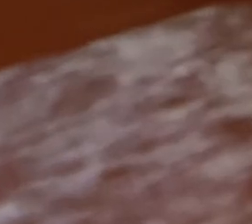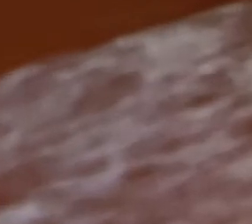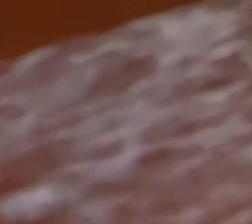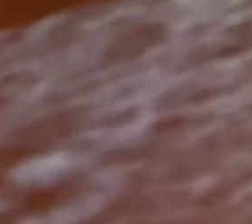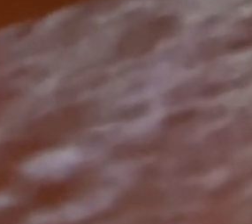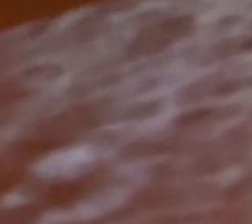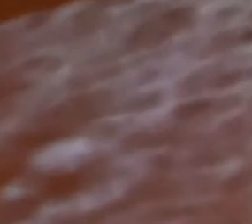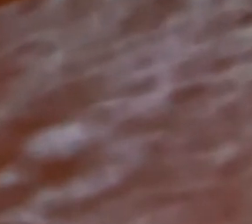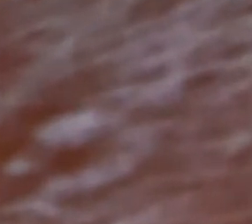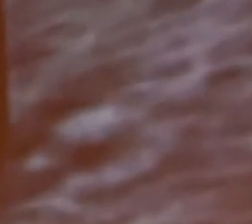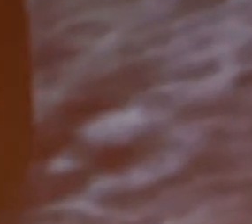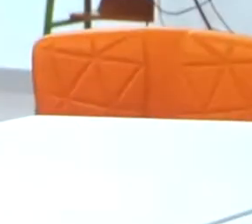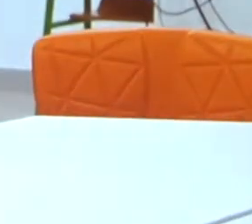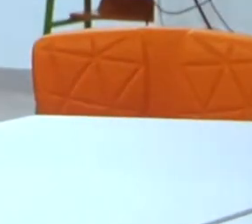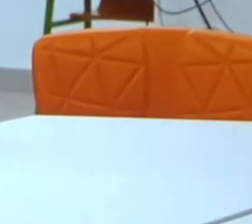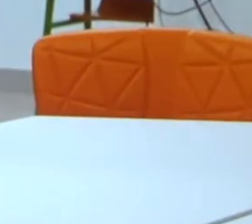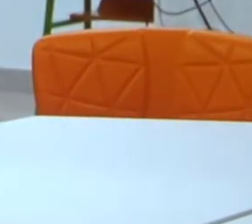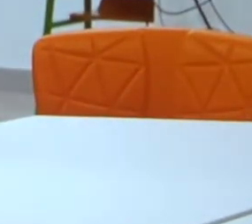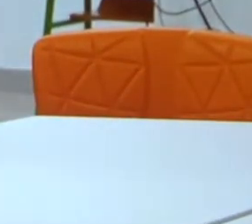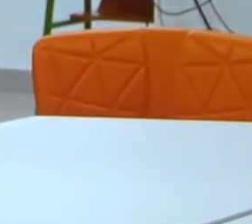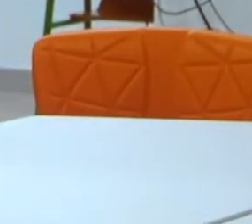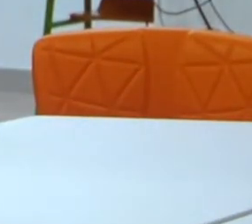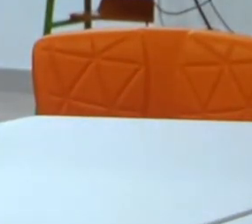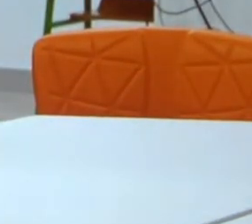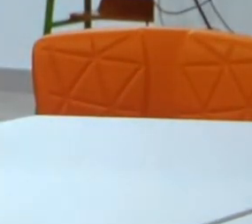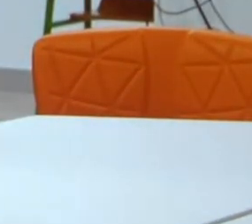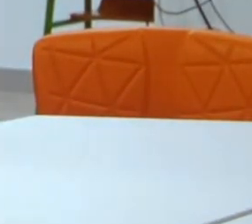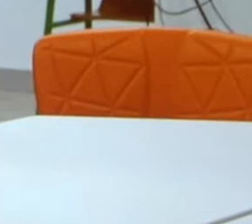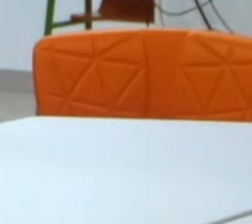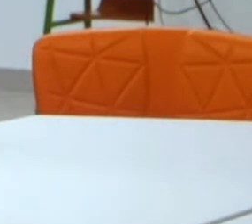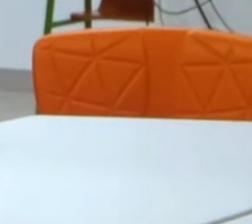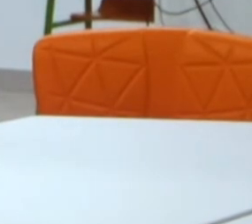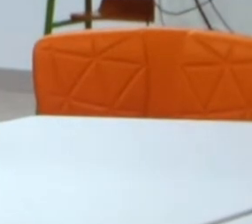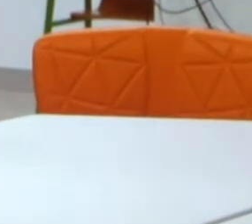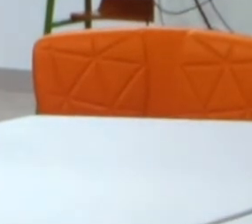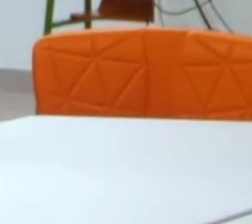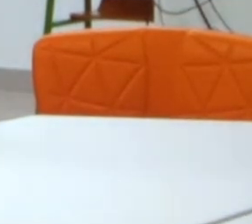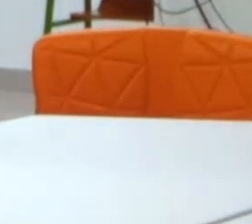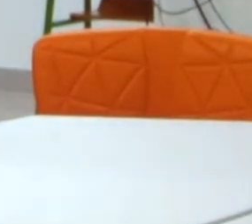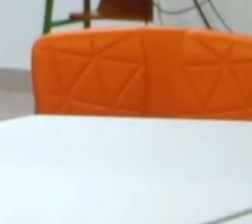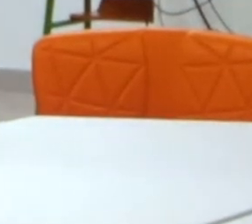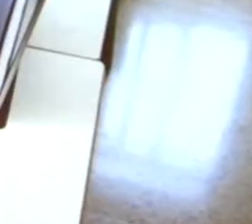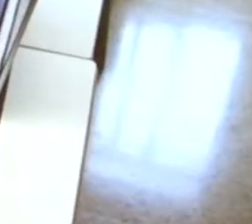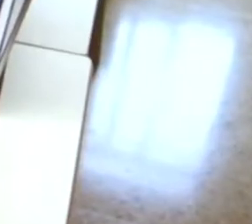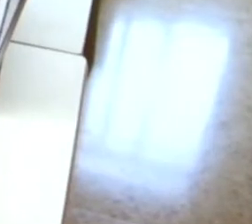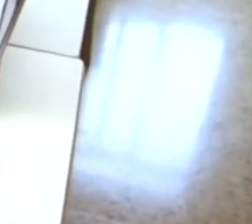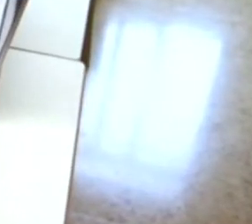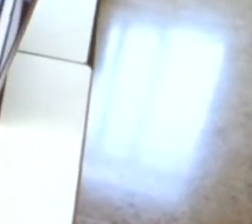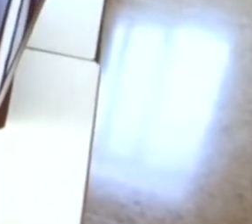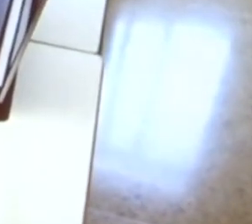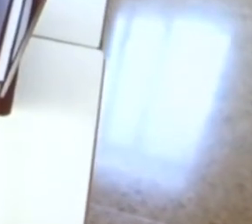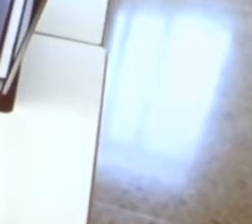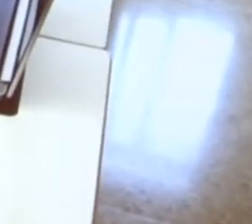una formación que era la culminación de una larga trayectoria en la escolarización obligatoria. Y desde